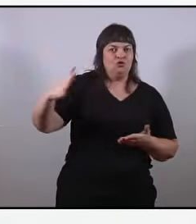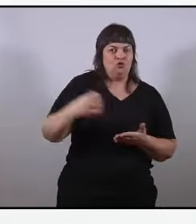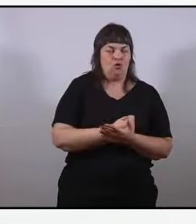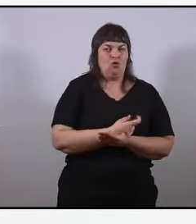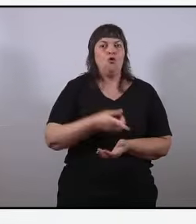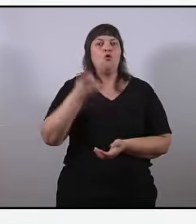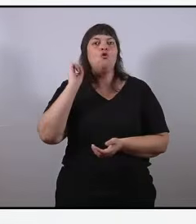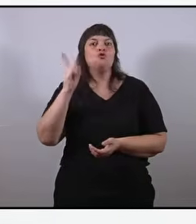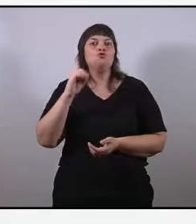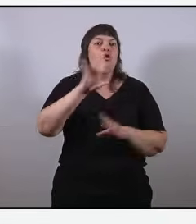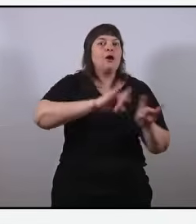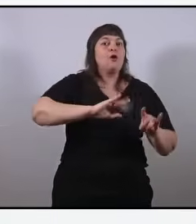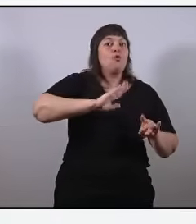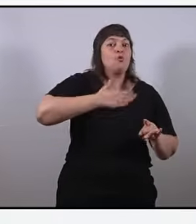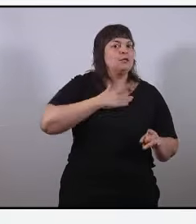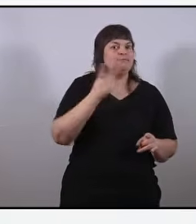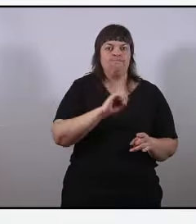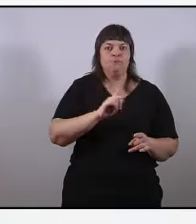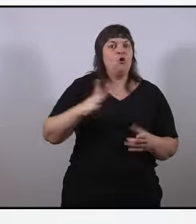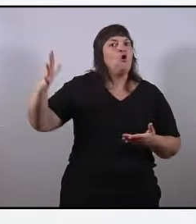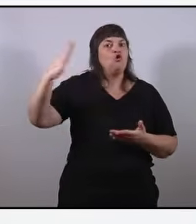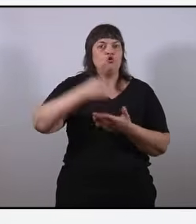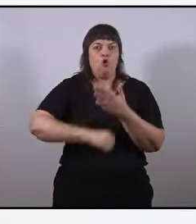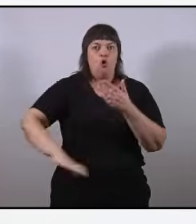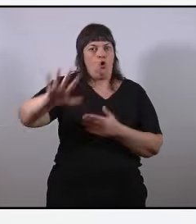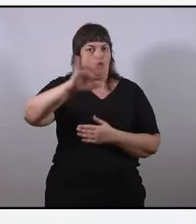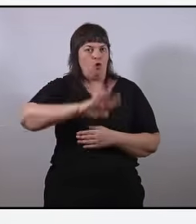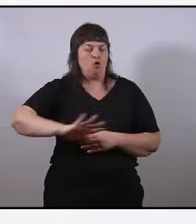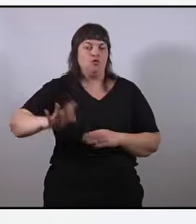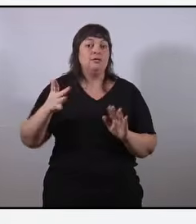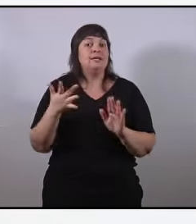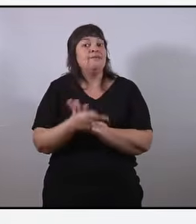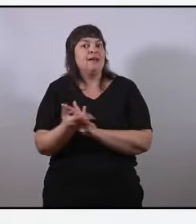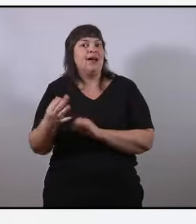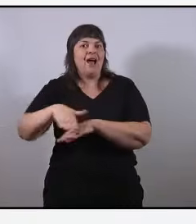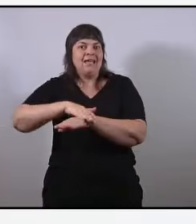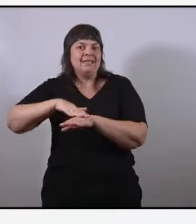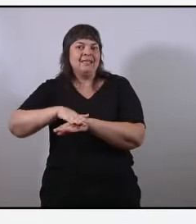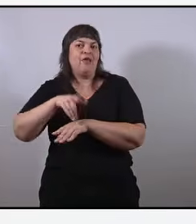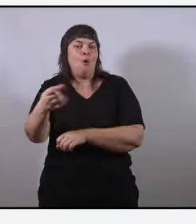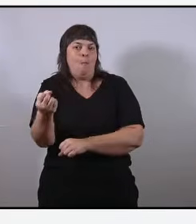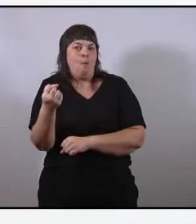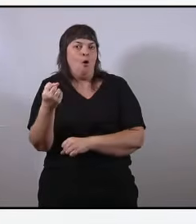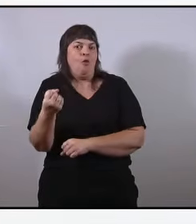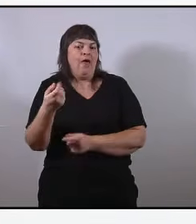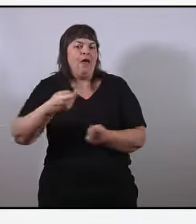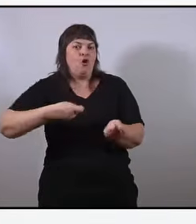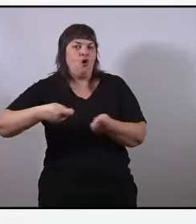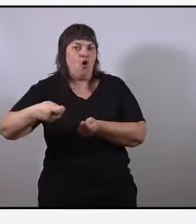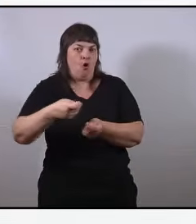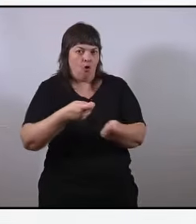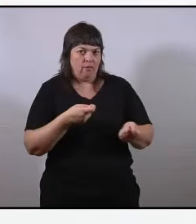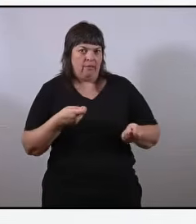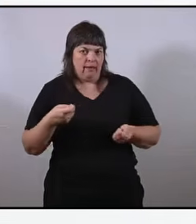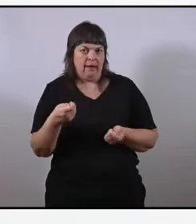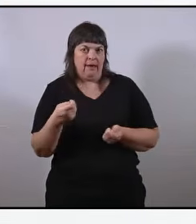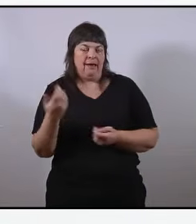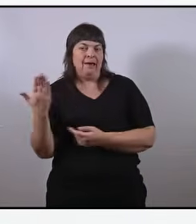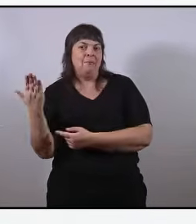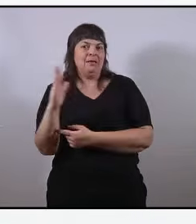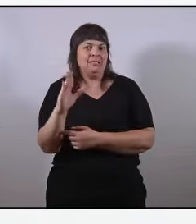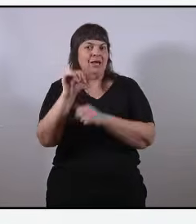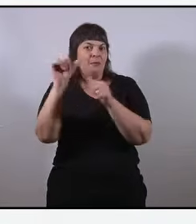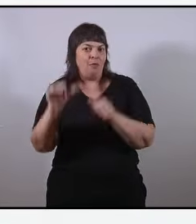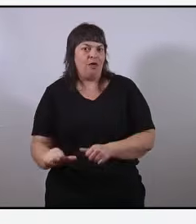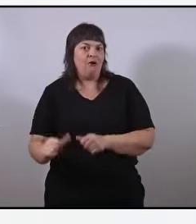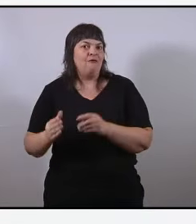los ciudadanos de nuestra región, precisa de que sea el Estado el que ejerza ese poder de coordinación, el que presente un modelo